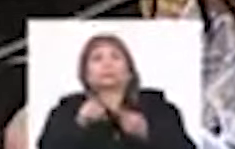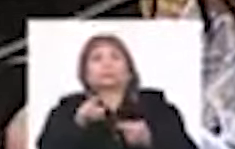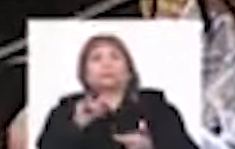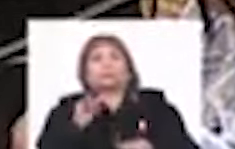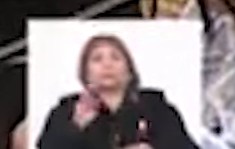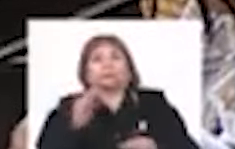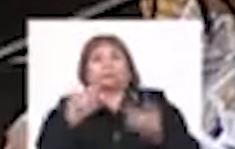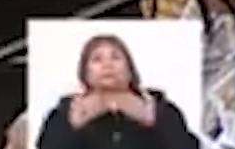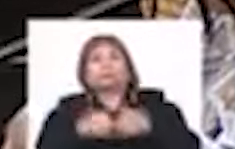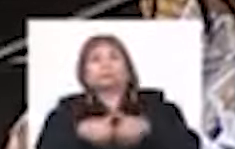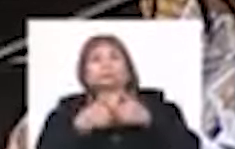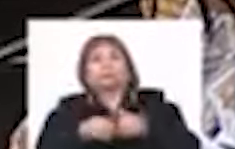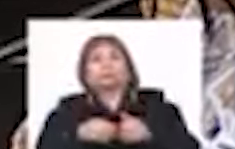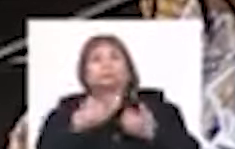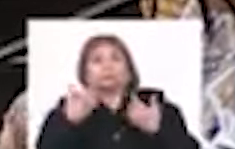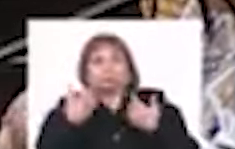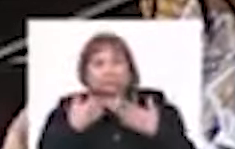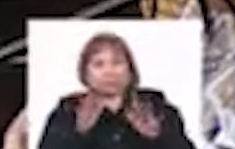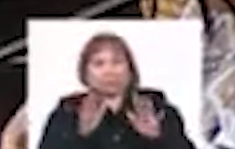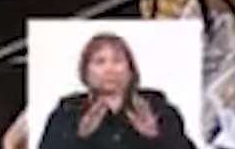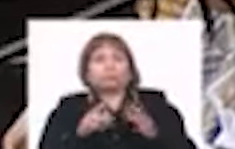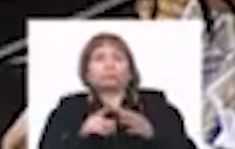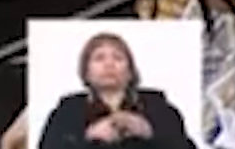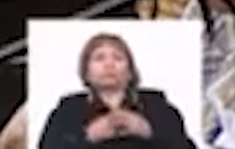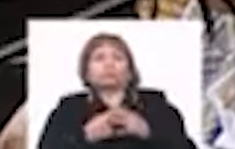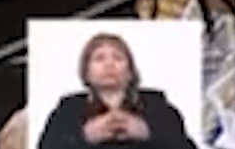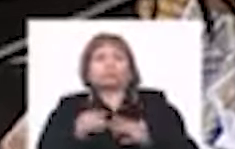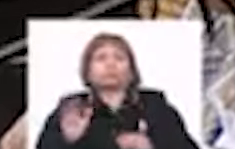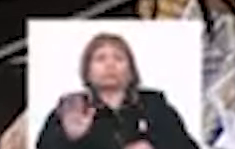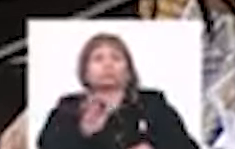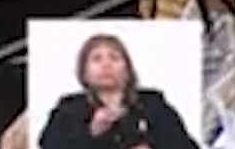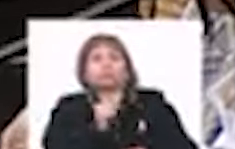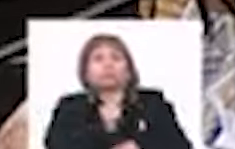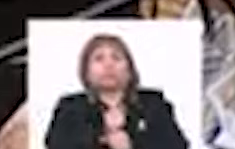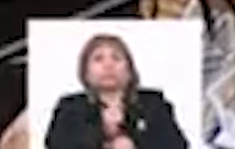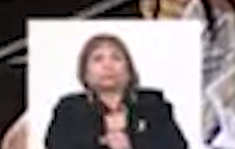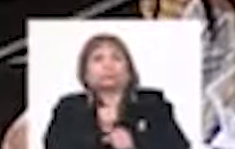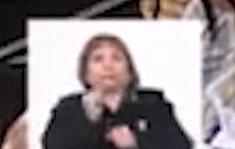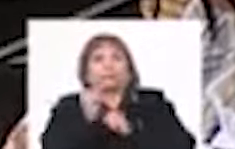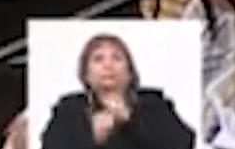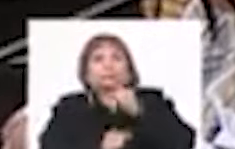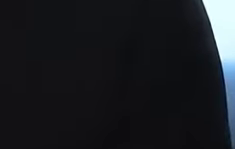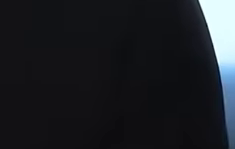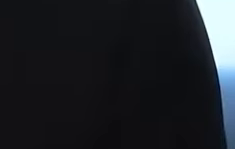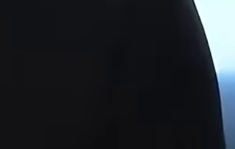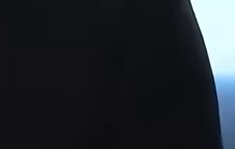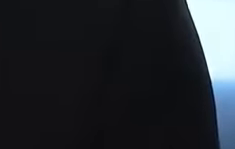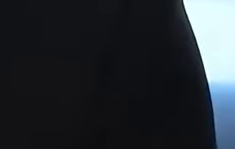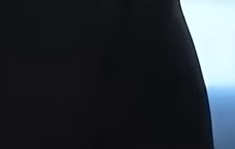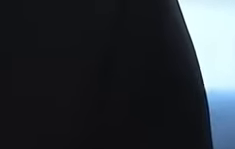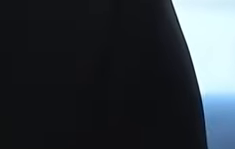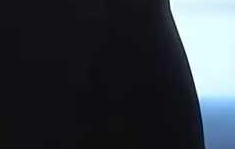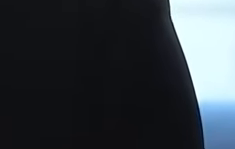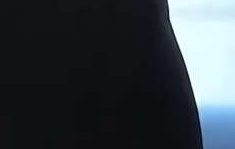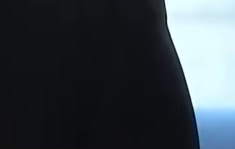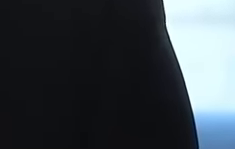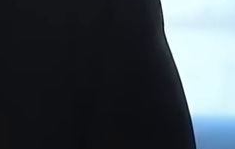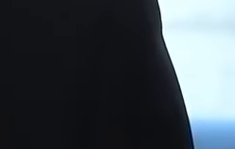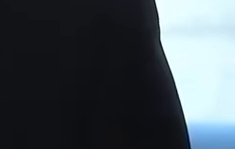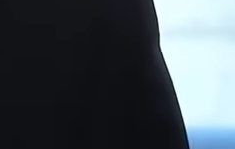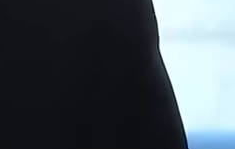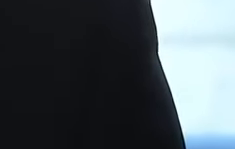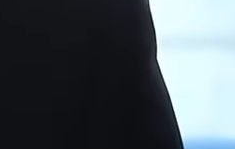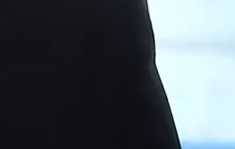Esta empresa habría empezado sus funciones el año 2015. Por tanto,